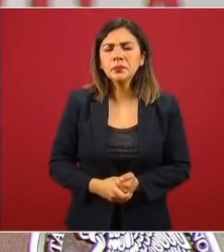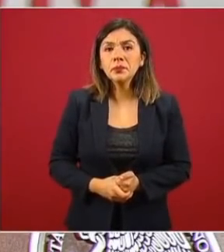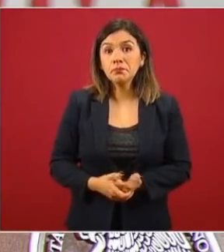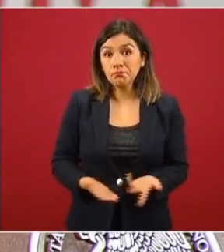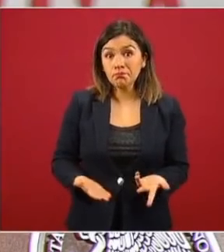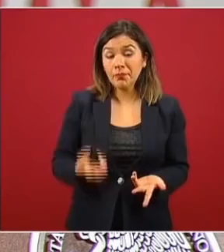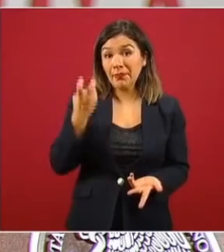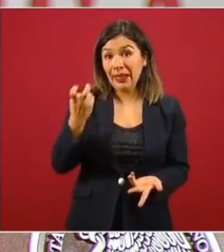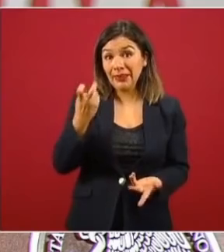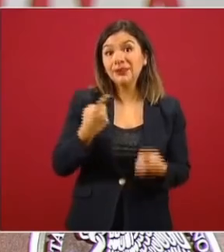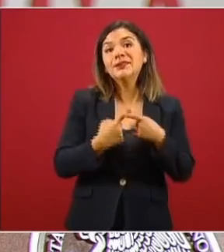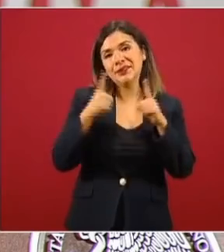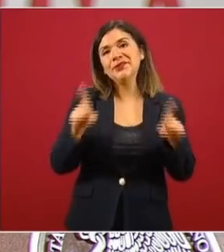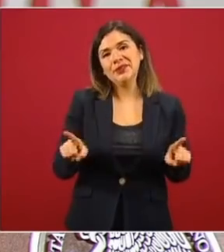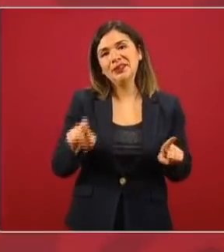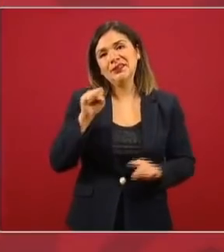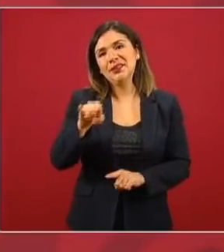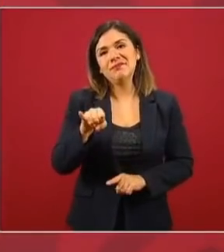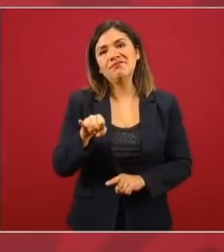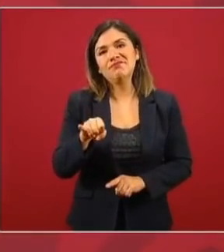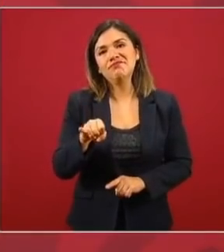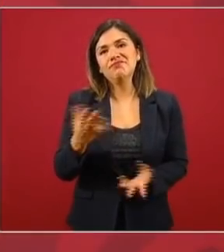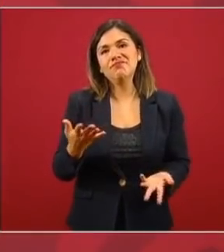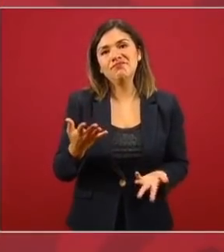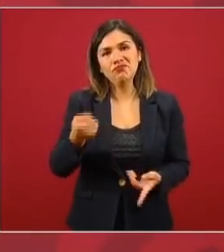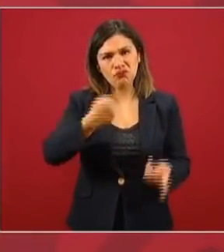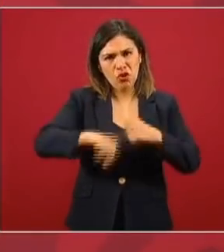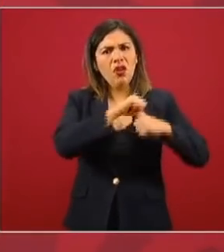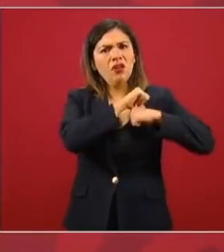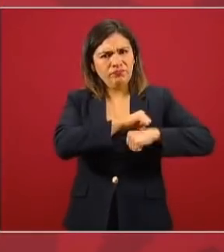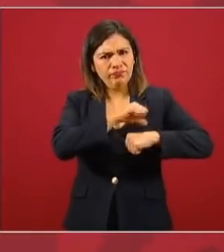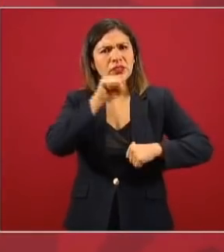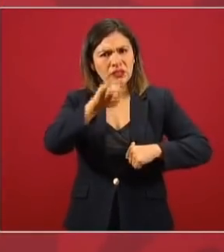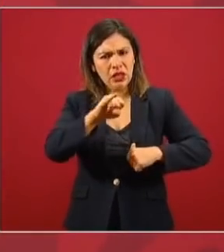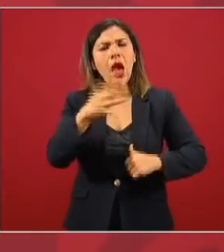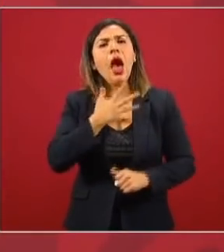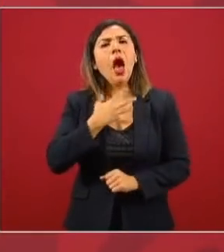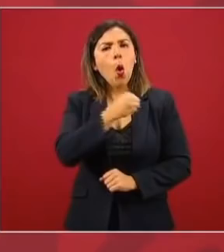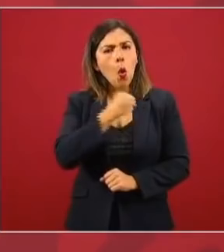Eso es distinto. O sea, si somos autoridad, estamos obligados